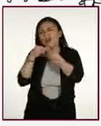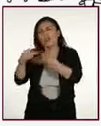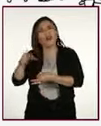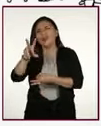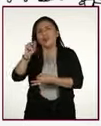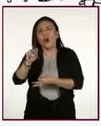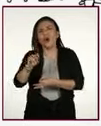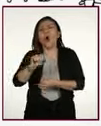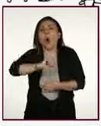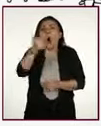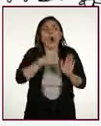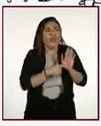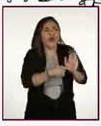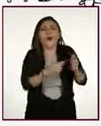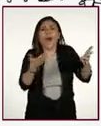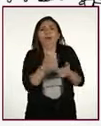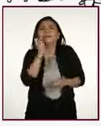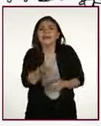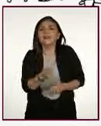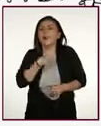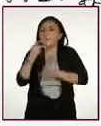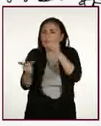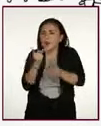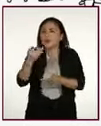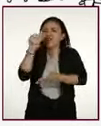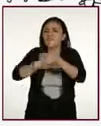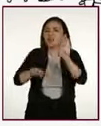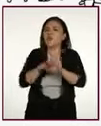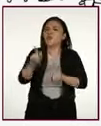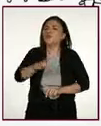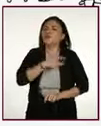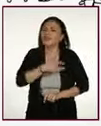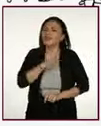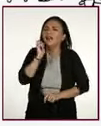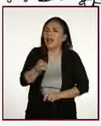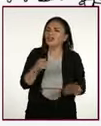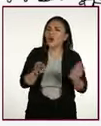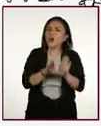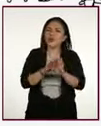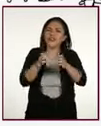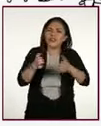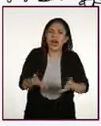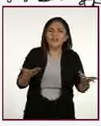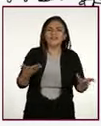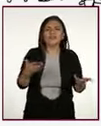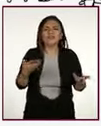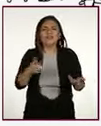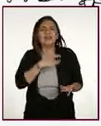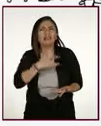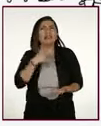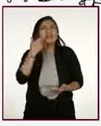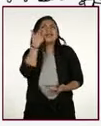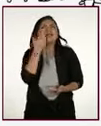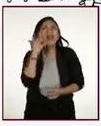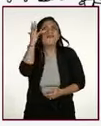damos opciones, no les decimos ir qué sientes, qué quieres sentir, cómo estás, ¿no? Que eso influye mucho en cómo estamos haciendo esta